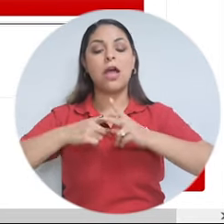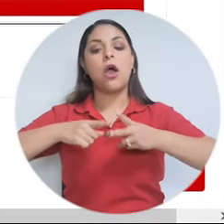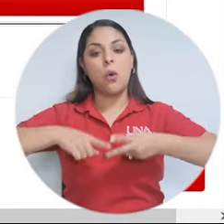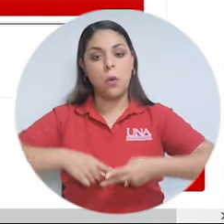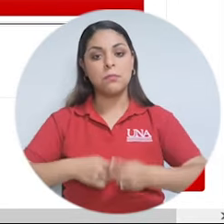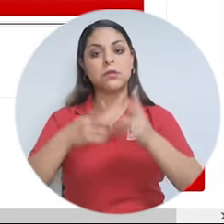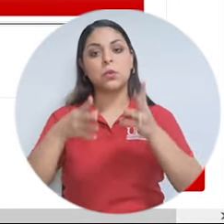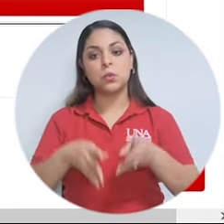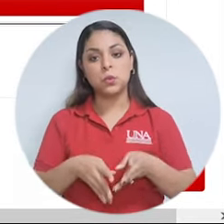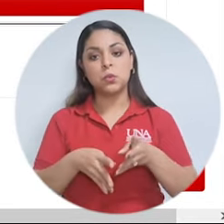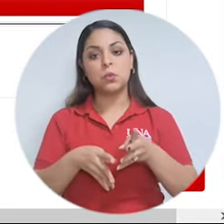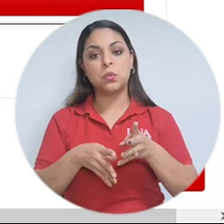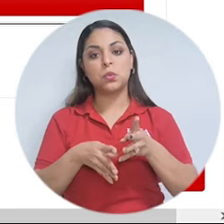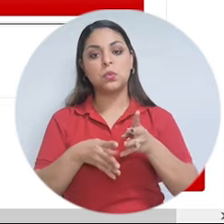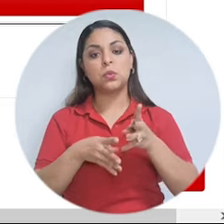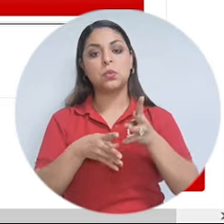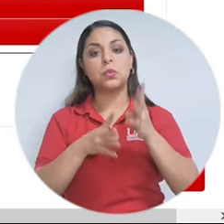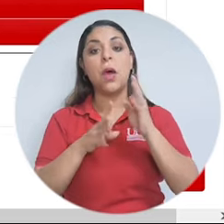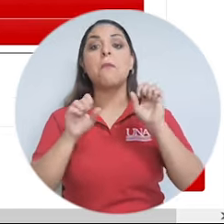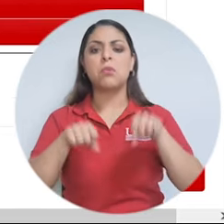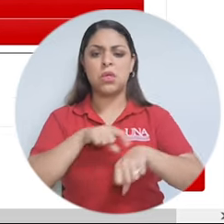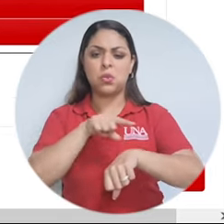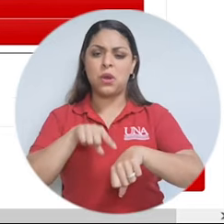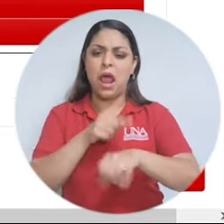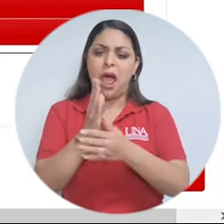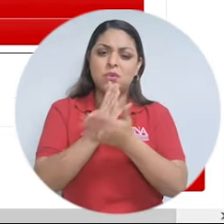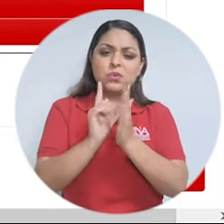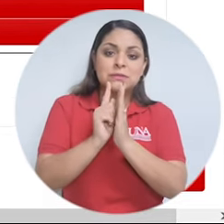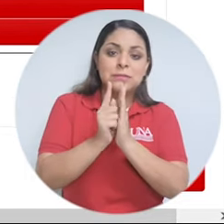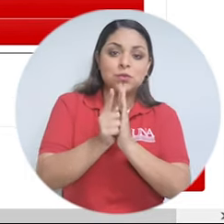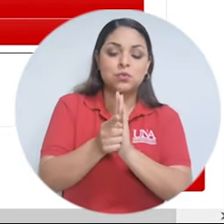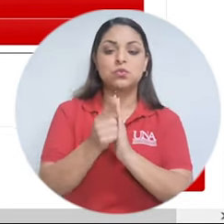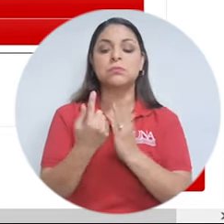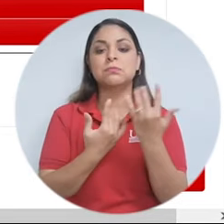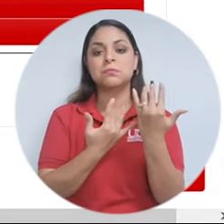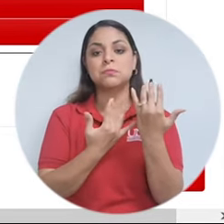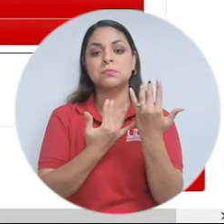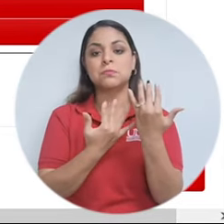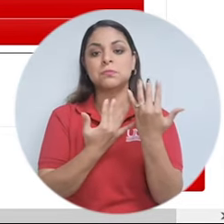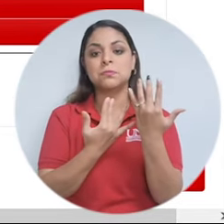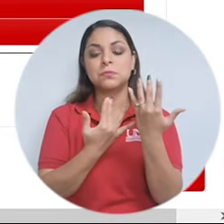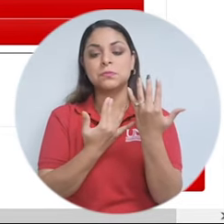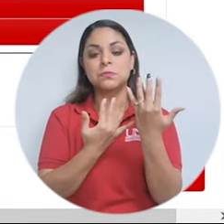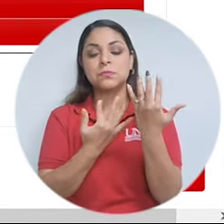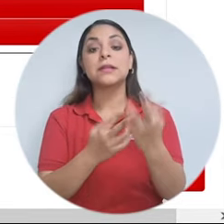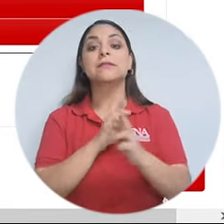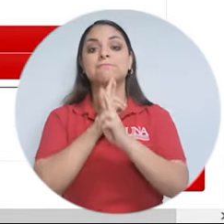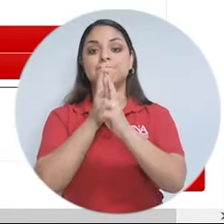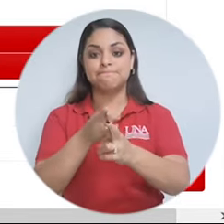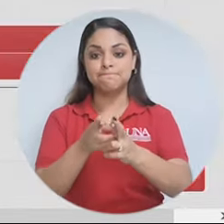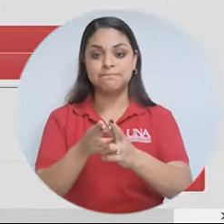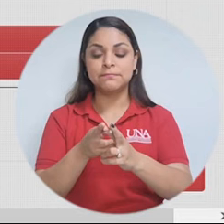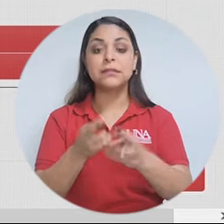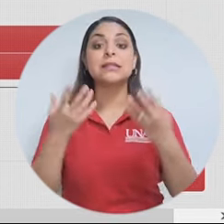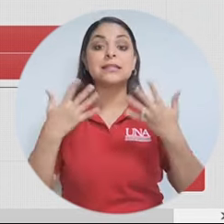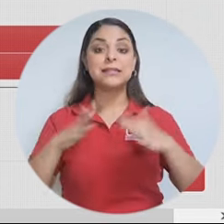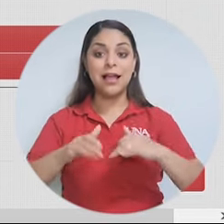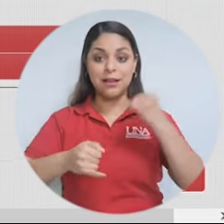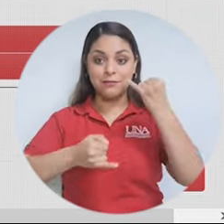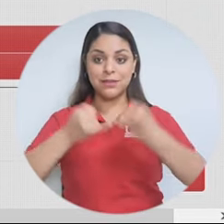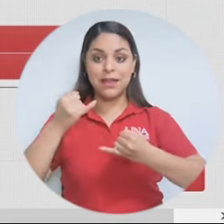en Comenzar subida. Este proceso puede tardar varios minutos, por lo que deberá esperar la